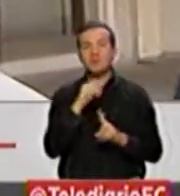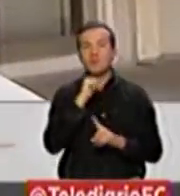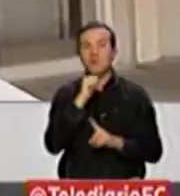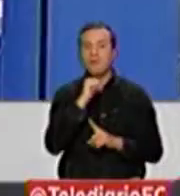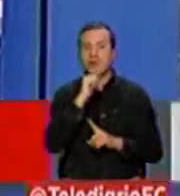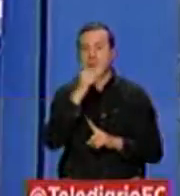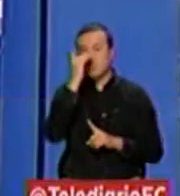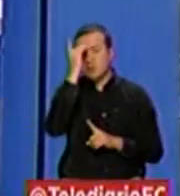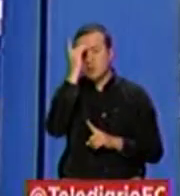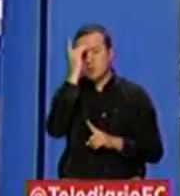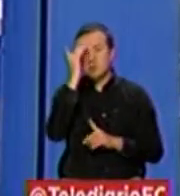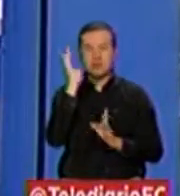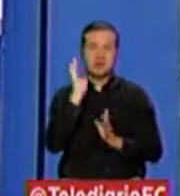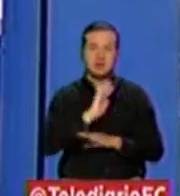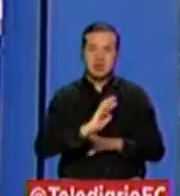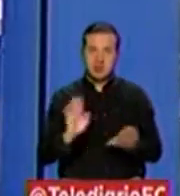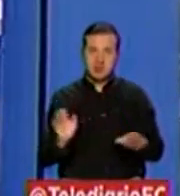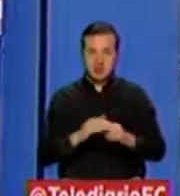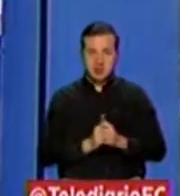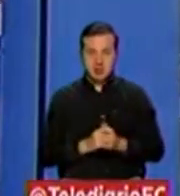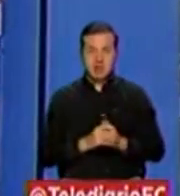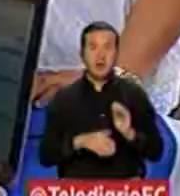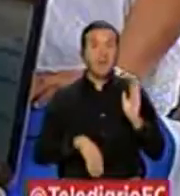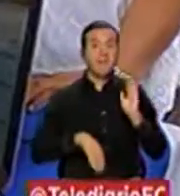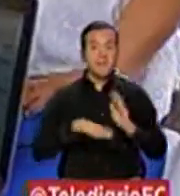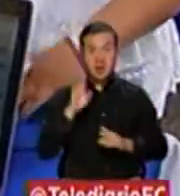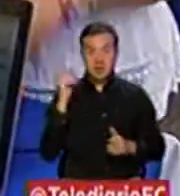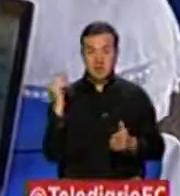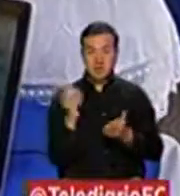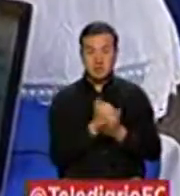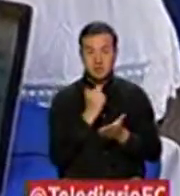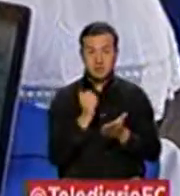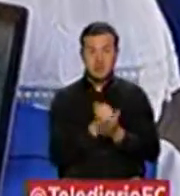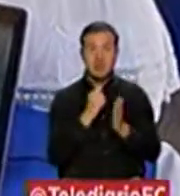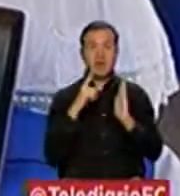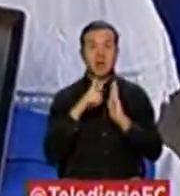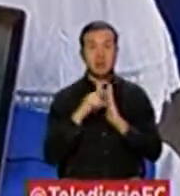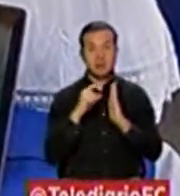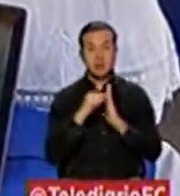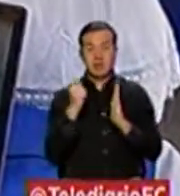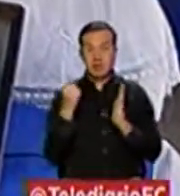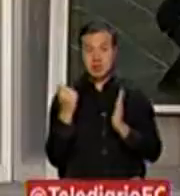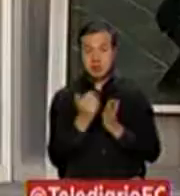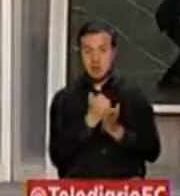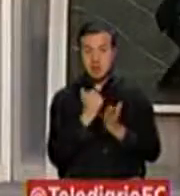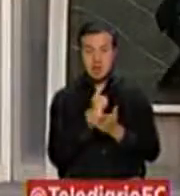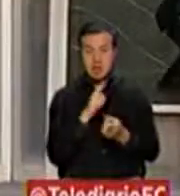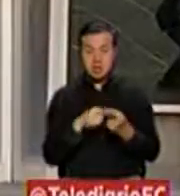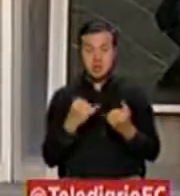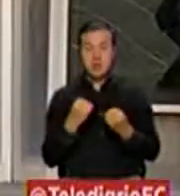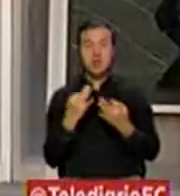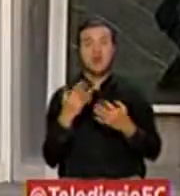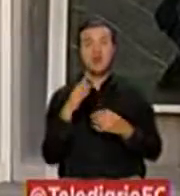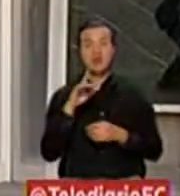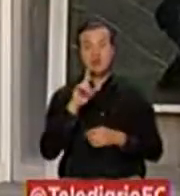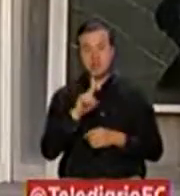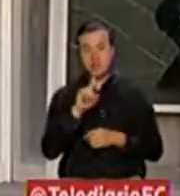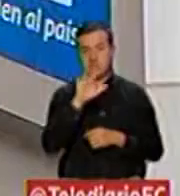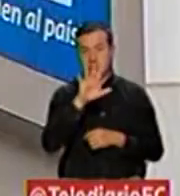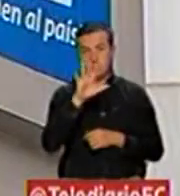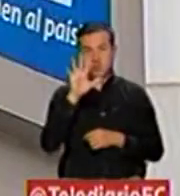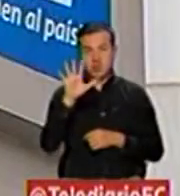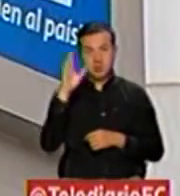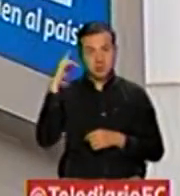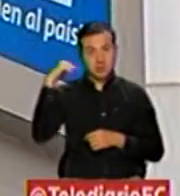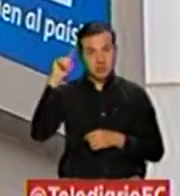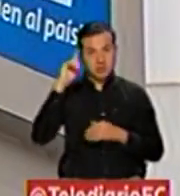de impuestos. Una de las entidades que mayor recaudación ha generado es el Servicio de Rentas Internas, que a la fecha reporta cerca de 155